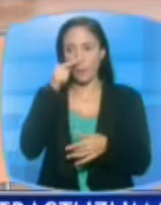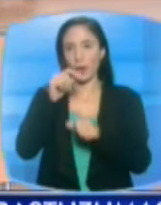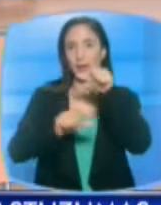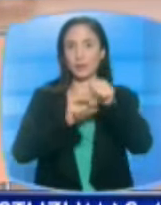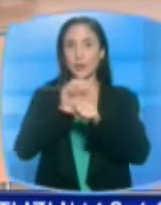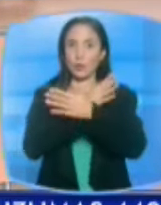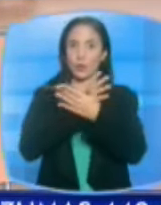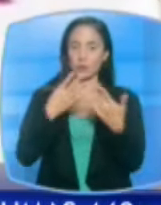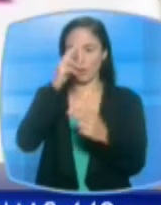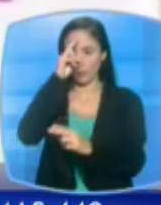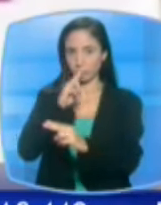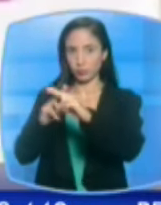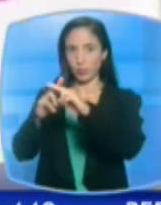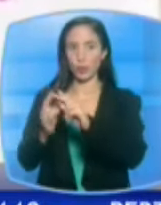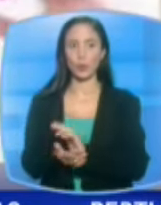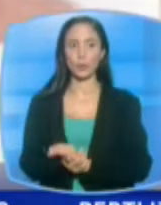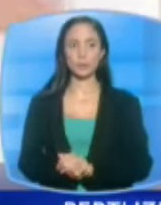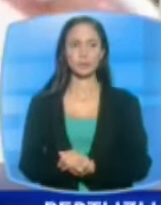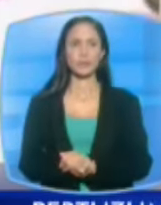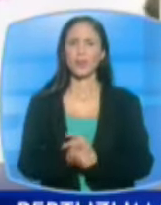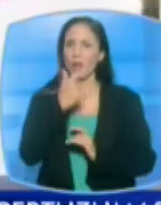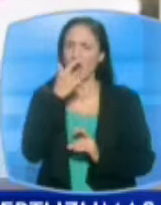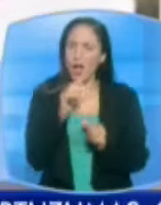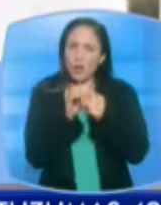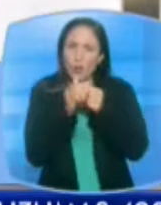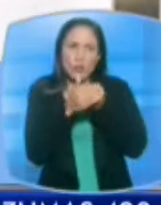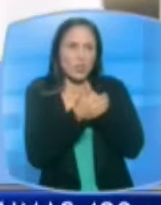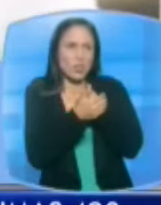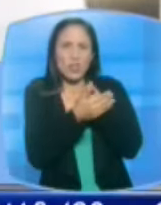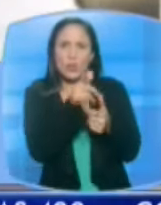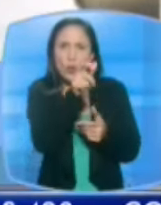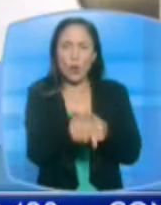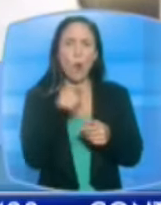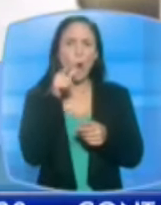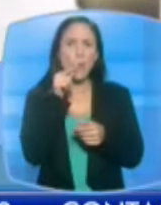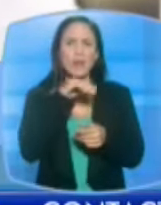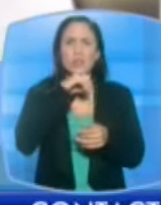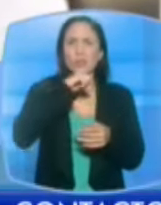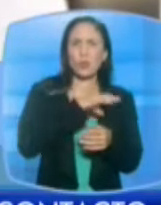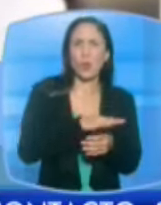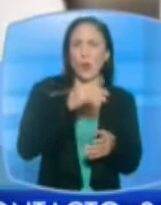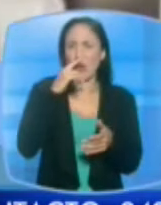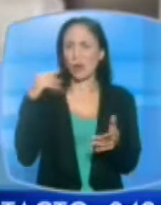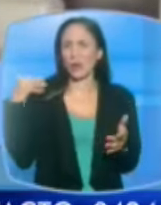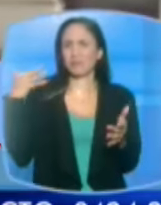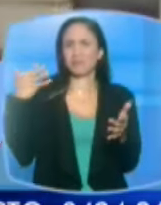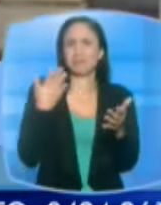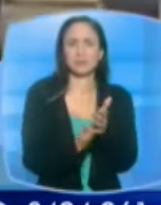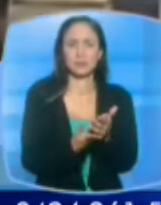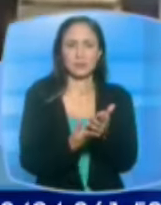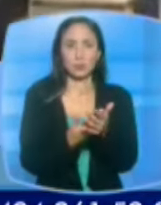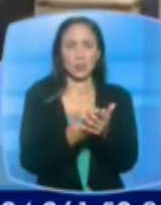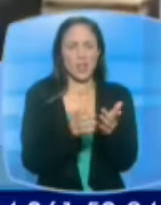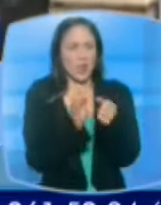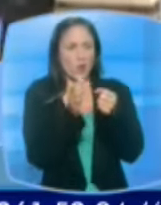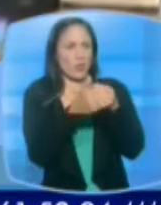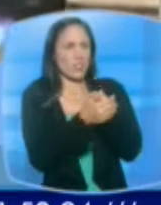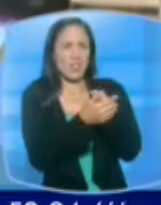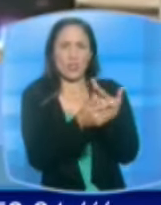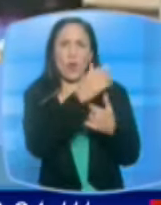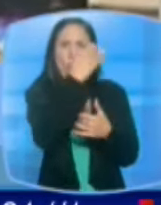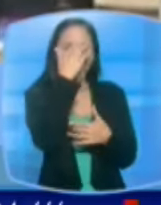el siglo XIX. Escondido en la historia, que se hizo leyenda en aquellas tierras,